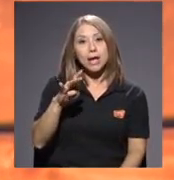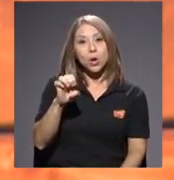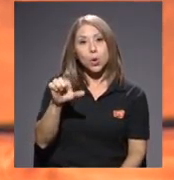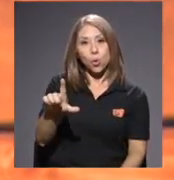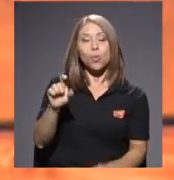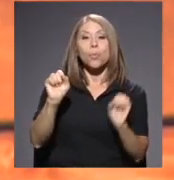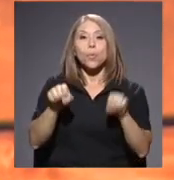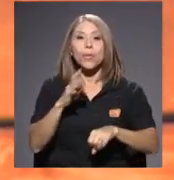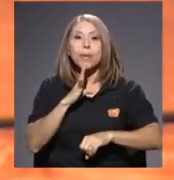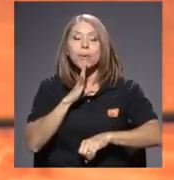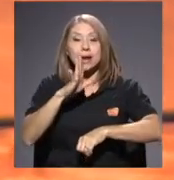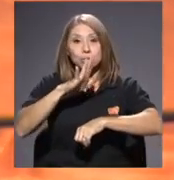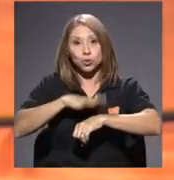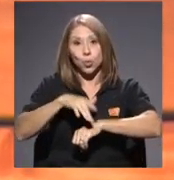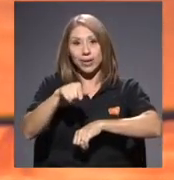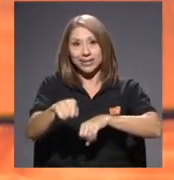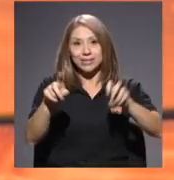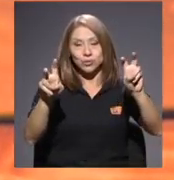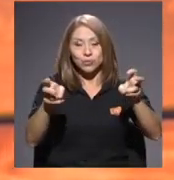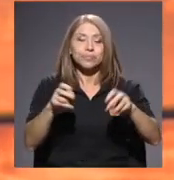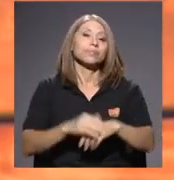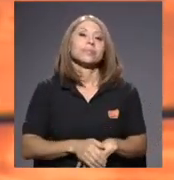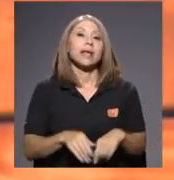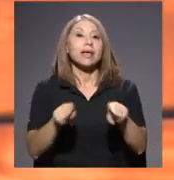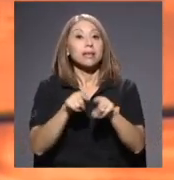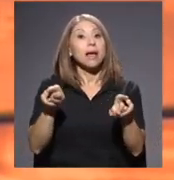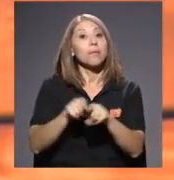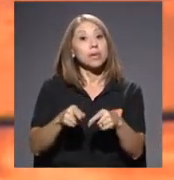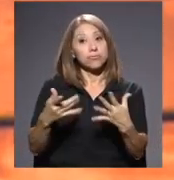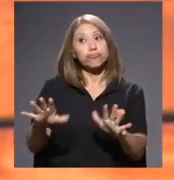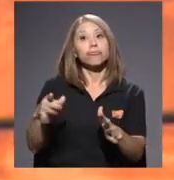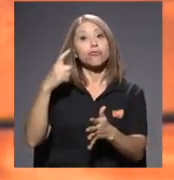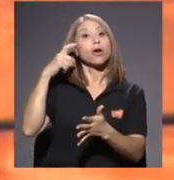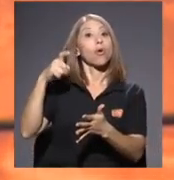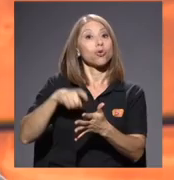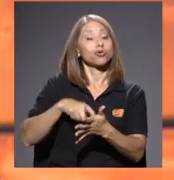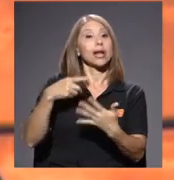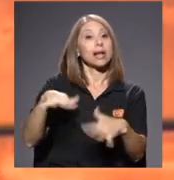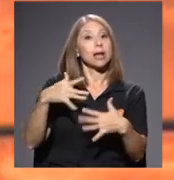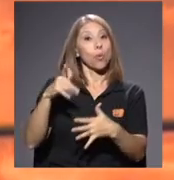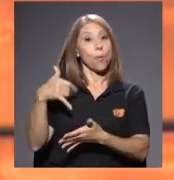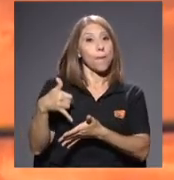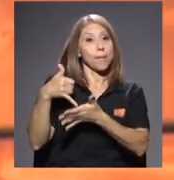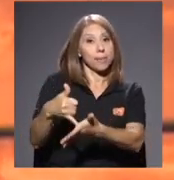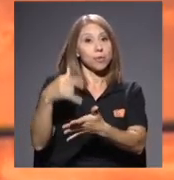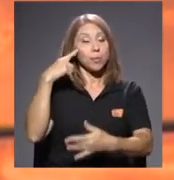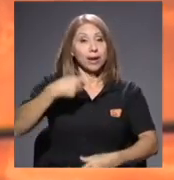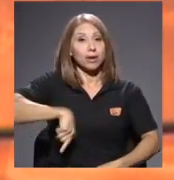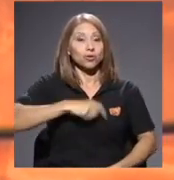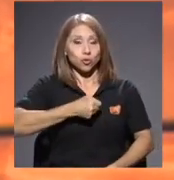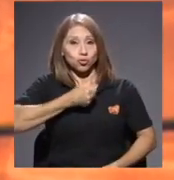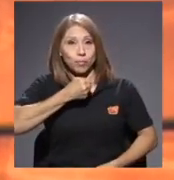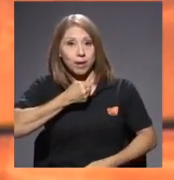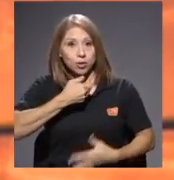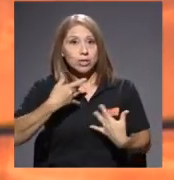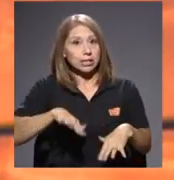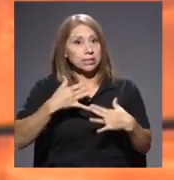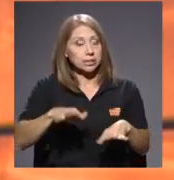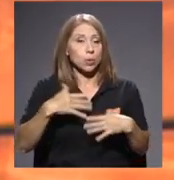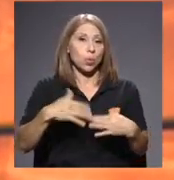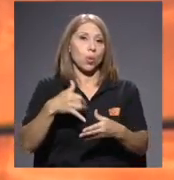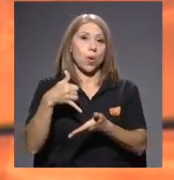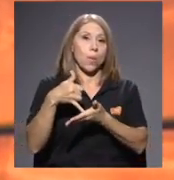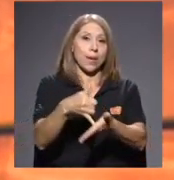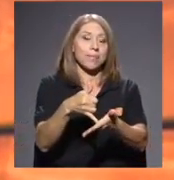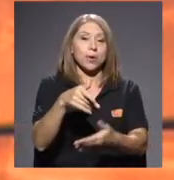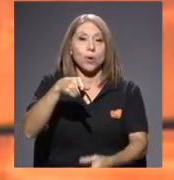también de paso reconocerle un premio que para nosotros como periodistas es muy valioso, que es el Pío Víquez, y que gracias